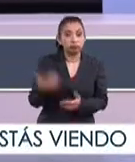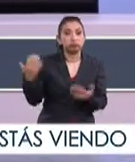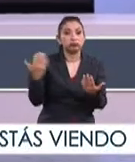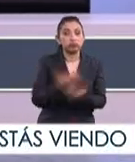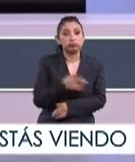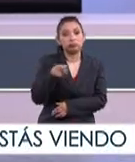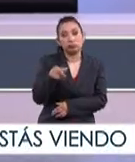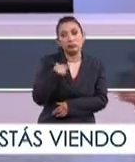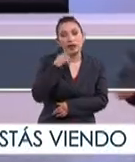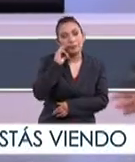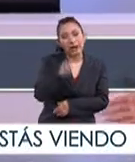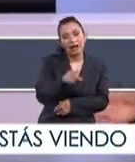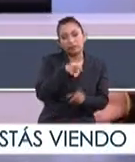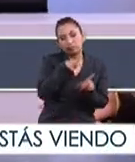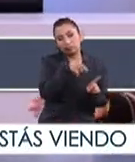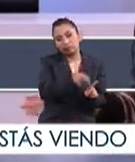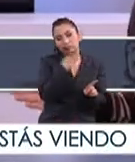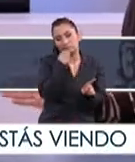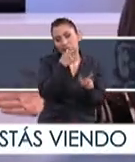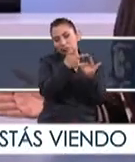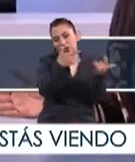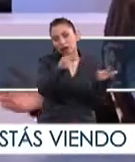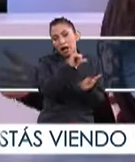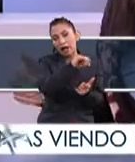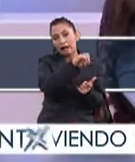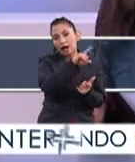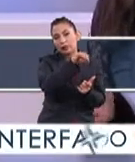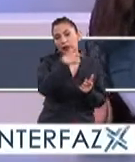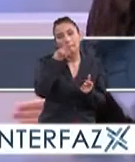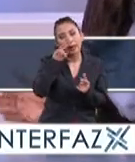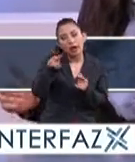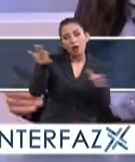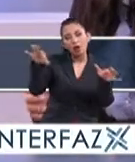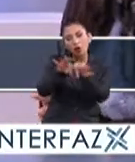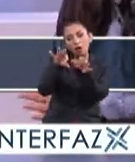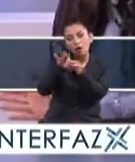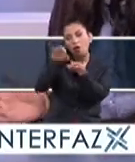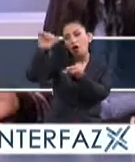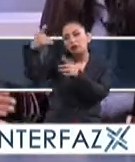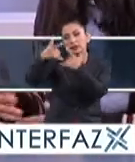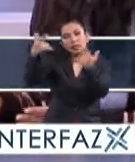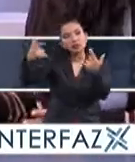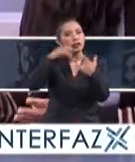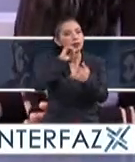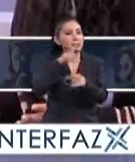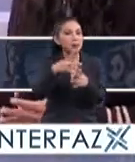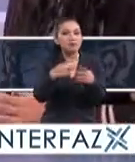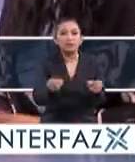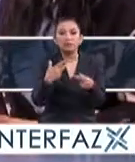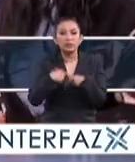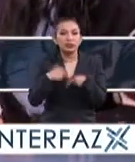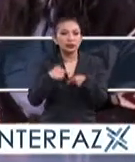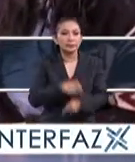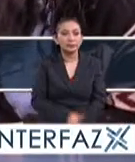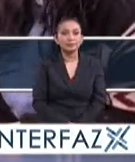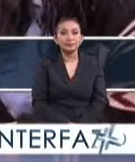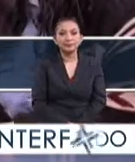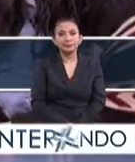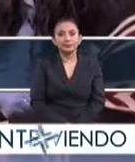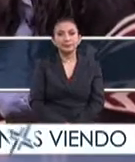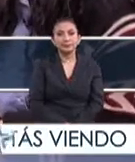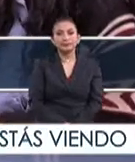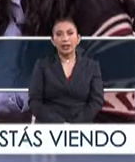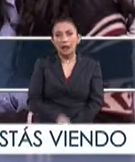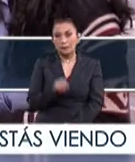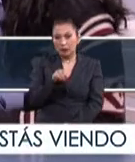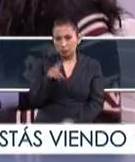Entonces, digamos que la línea argumentativa es la historia de Ana Luisa, pero se van entretejiendo estas otras historias de ausencia y desapariciones. Claro. En